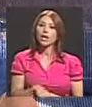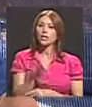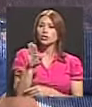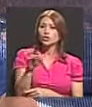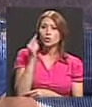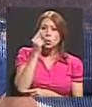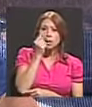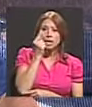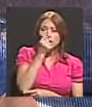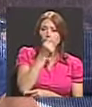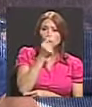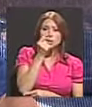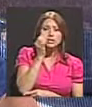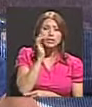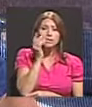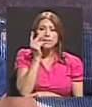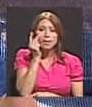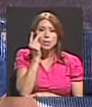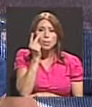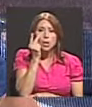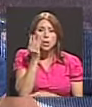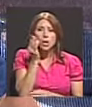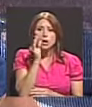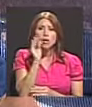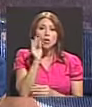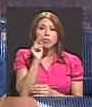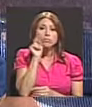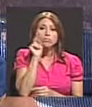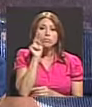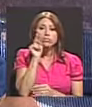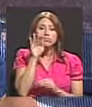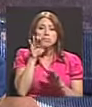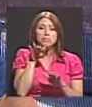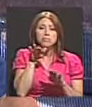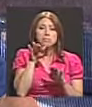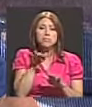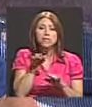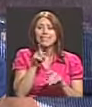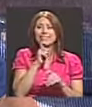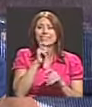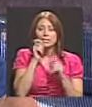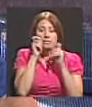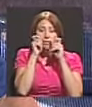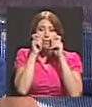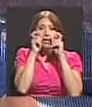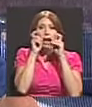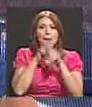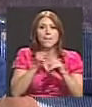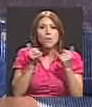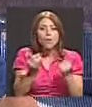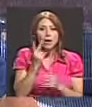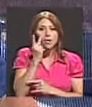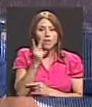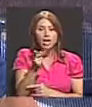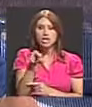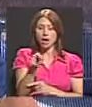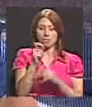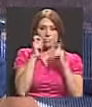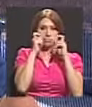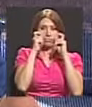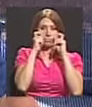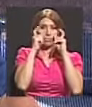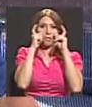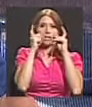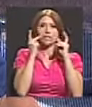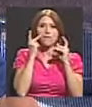ojitos estaban ya así como muy muy posible es muy costado mucho que lo sabría ahora tú lo ves y está totalmente